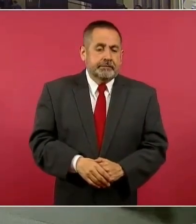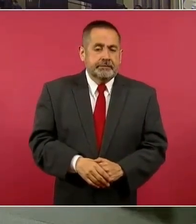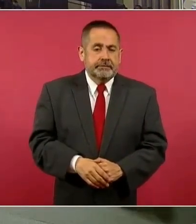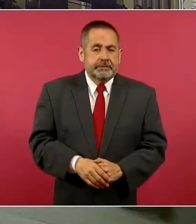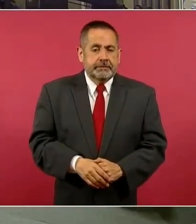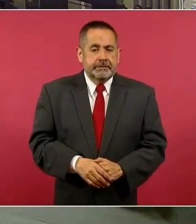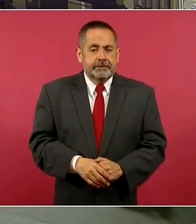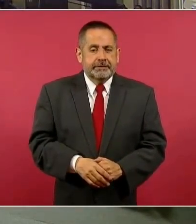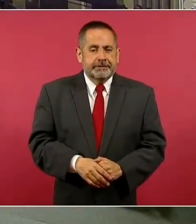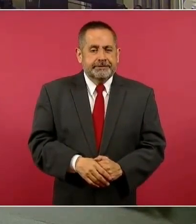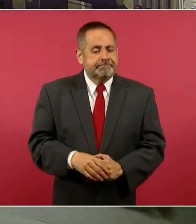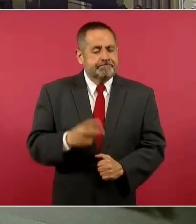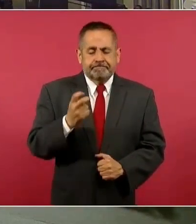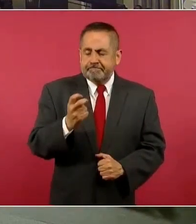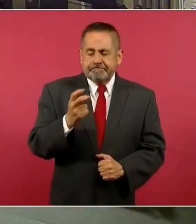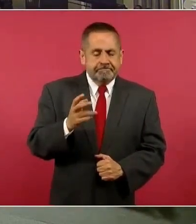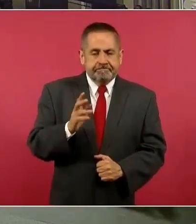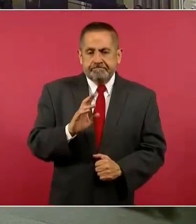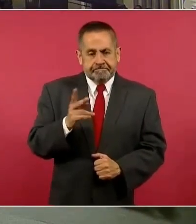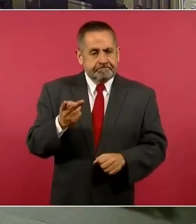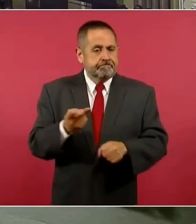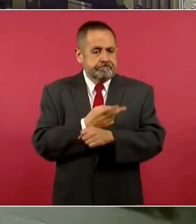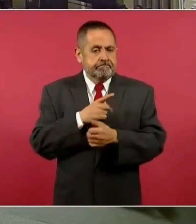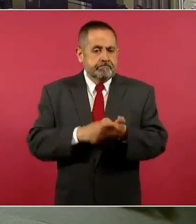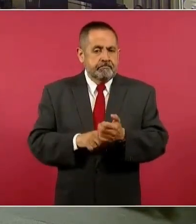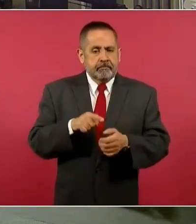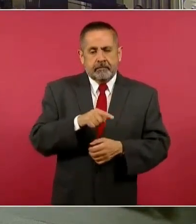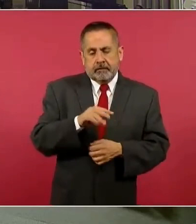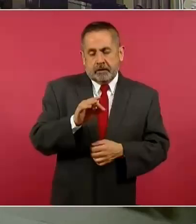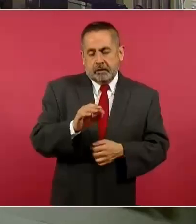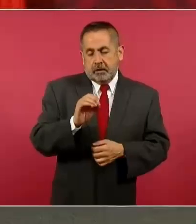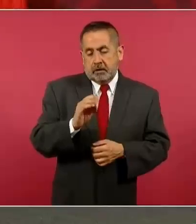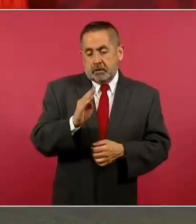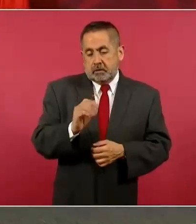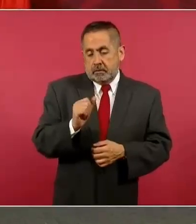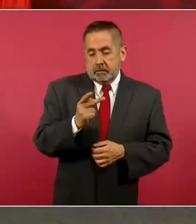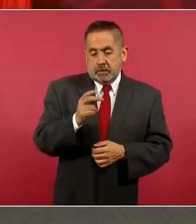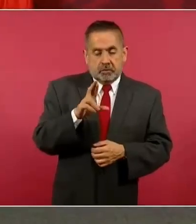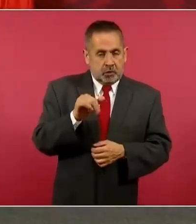Entonces, eso es lo que sucedió.